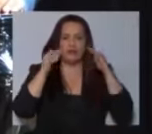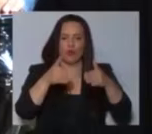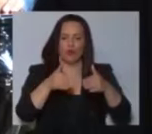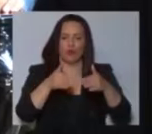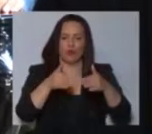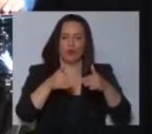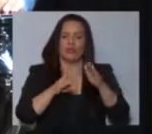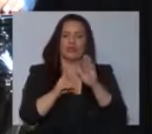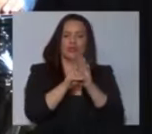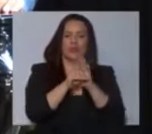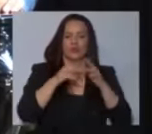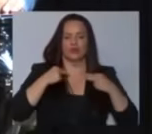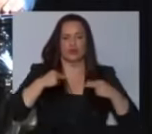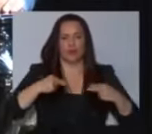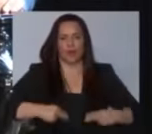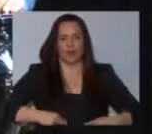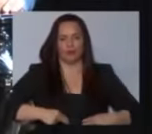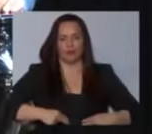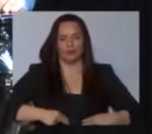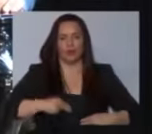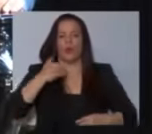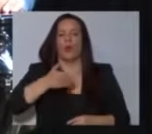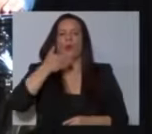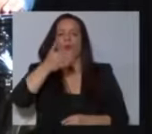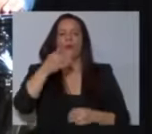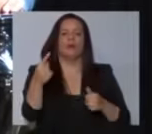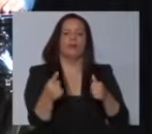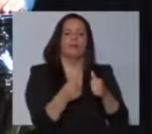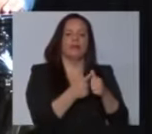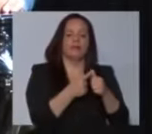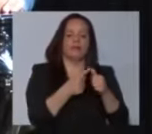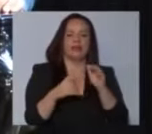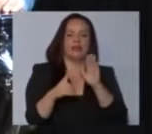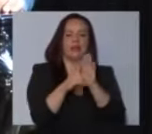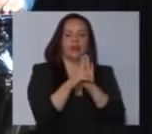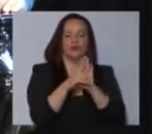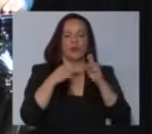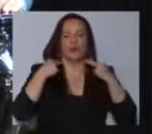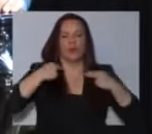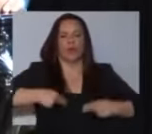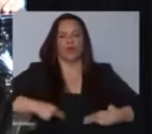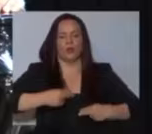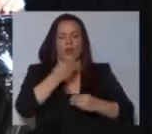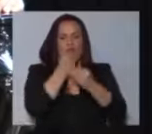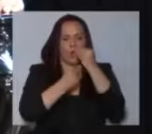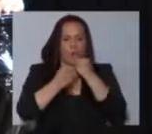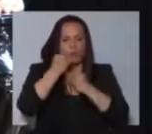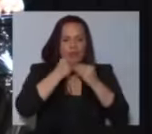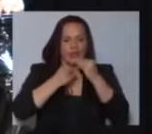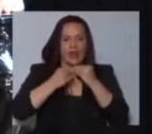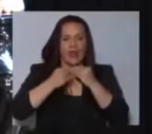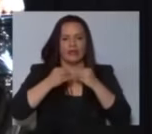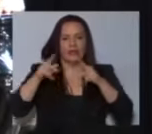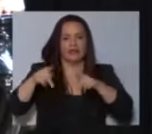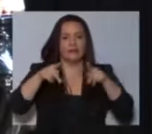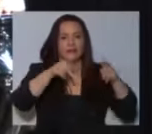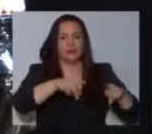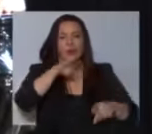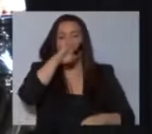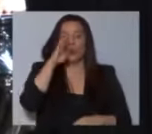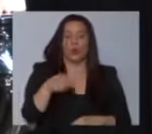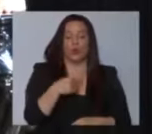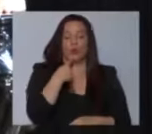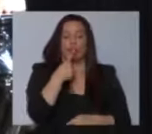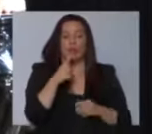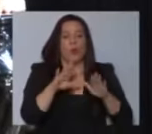propiamente en derechos humanos, cuando el primer derecho humano es la comida de las personas. Nunca se refirió cómo